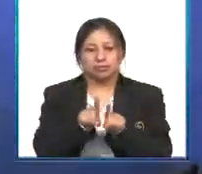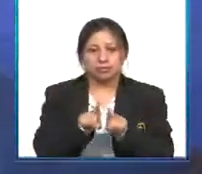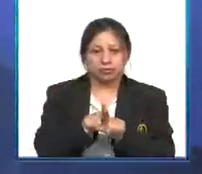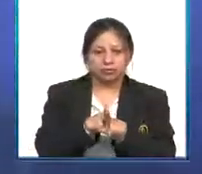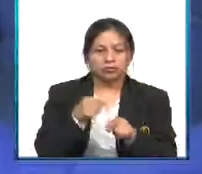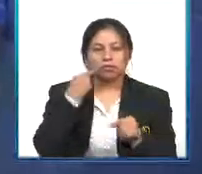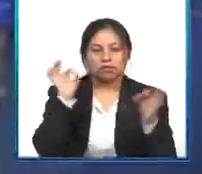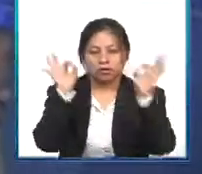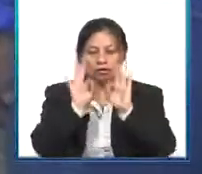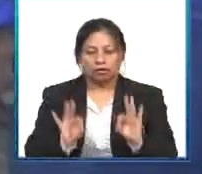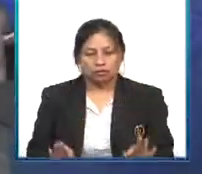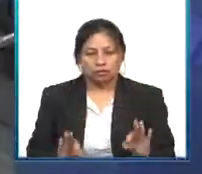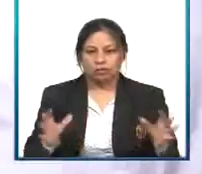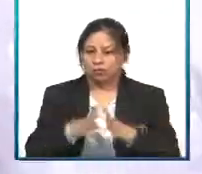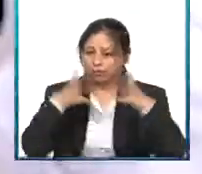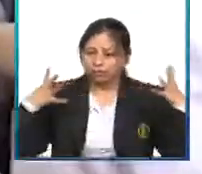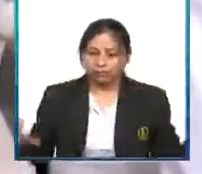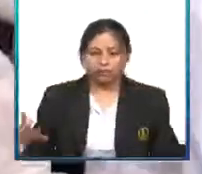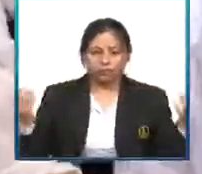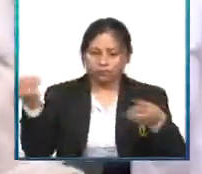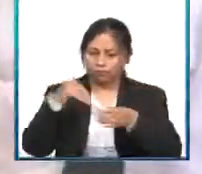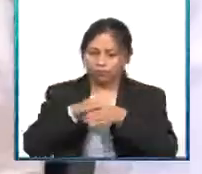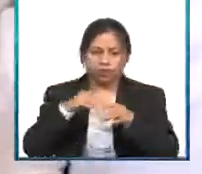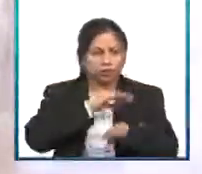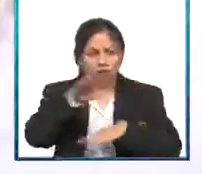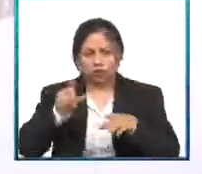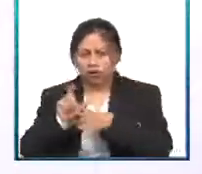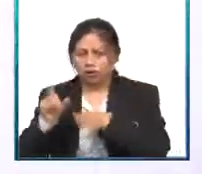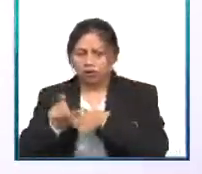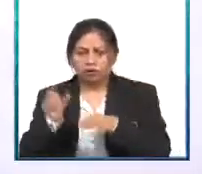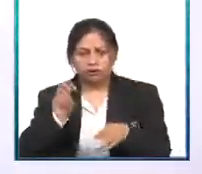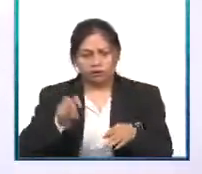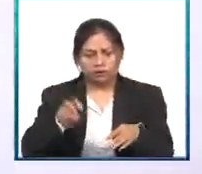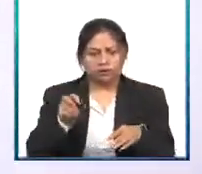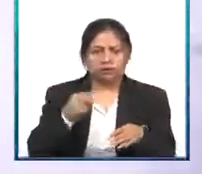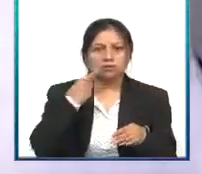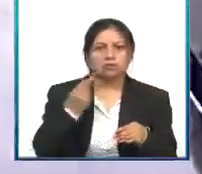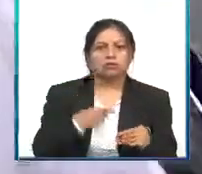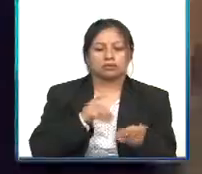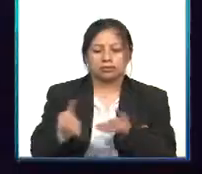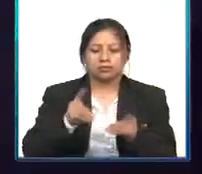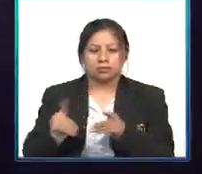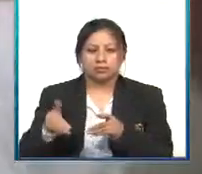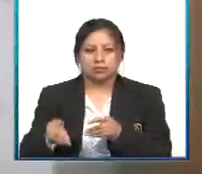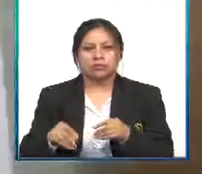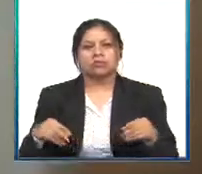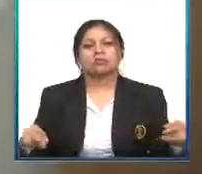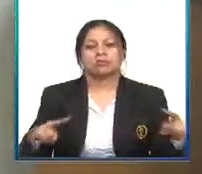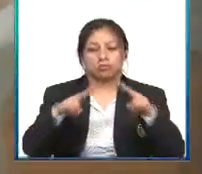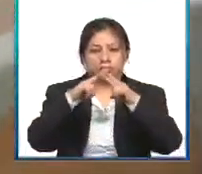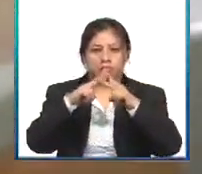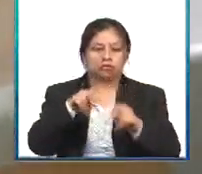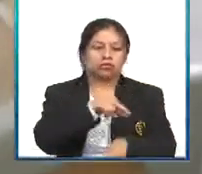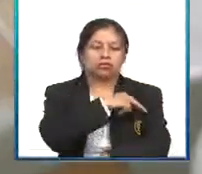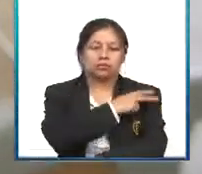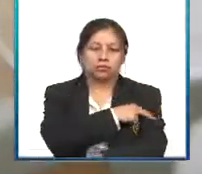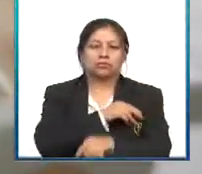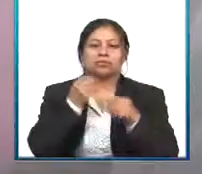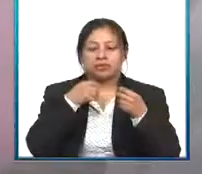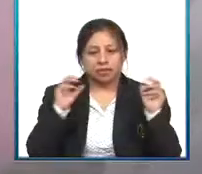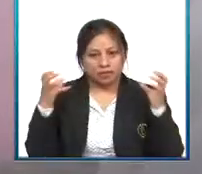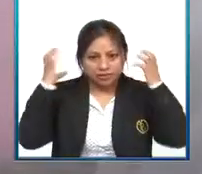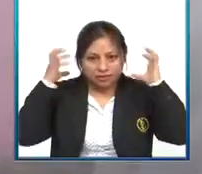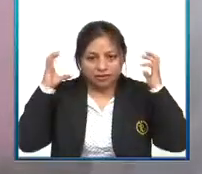el diseño, mejoramiento, ampliación y equipamiento del Hospital Nacional Juan de Dios Rodas en el departamento de Sololá y del Hospital Nacional de